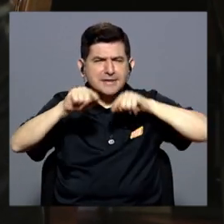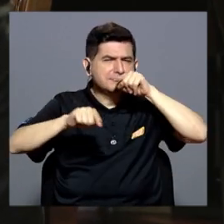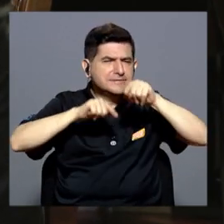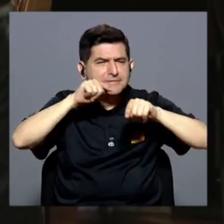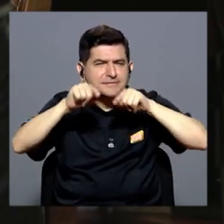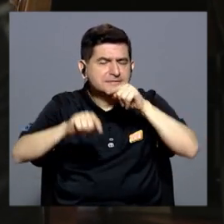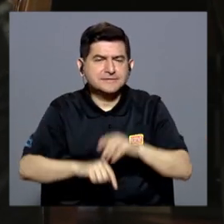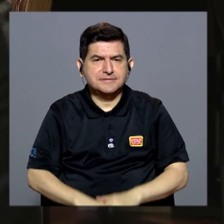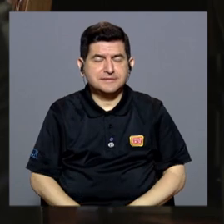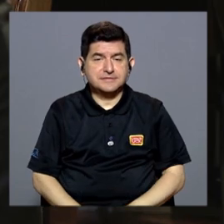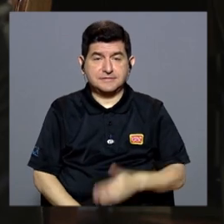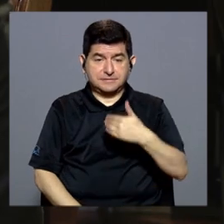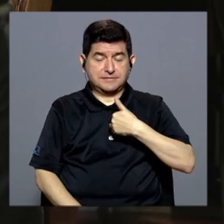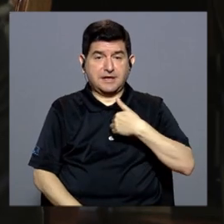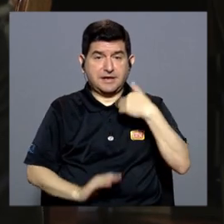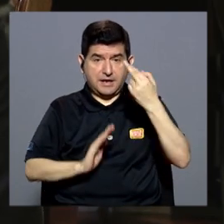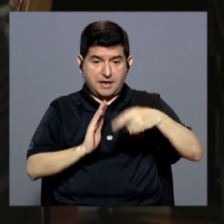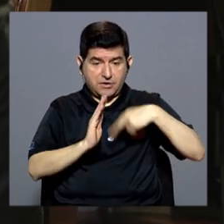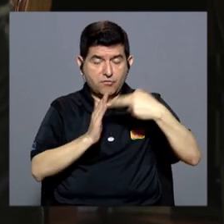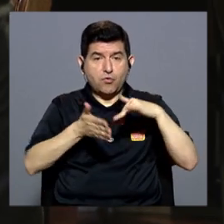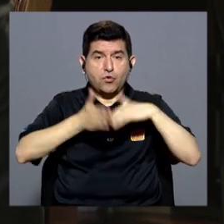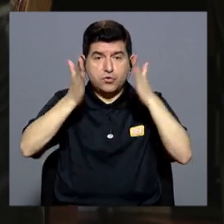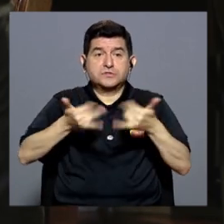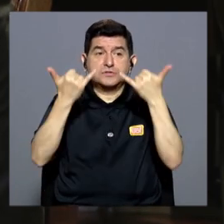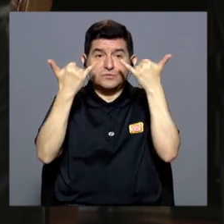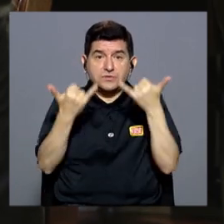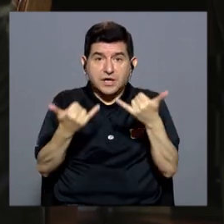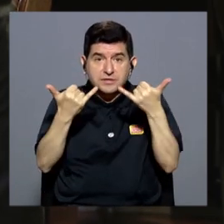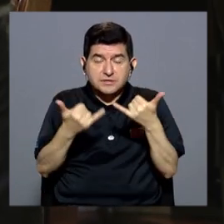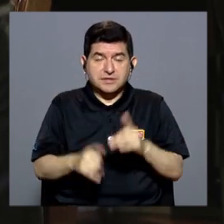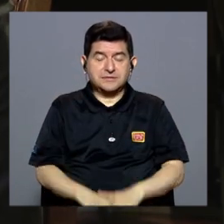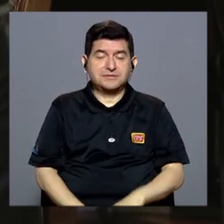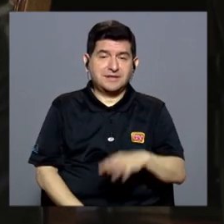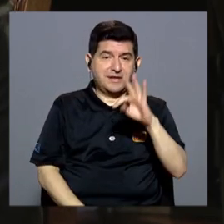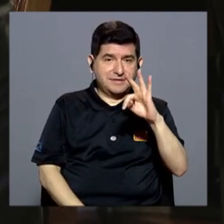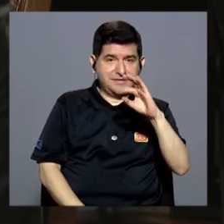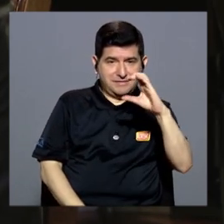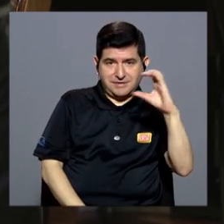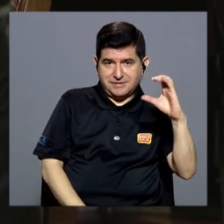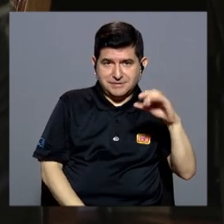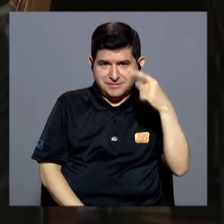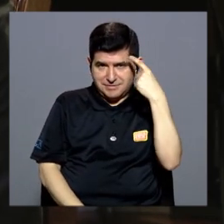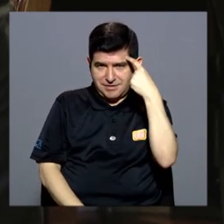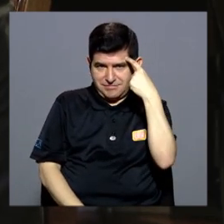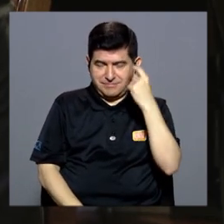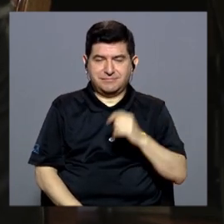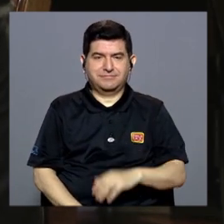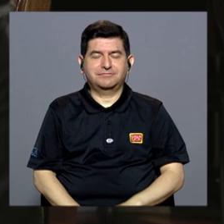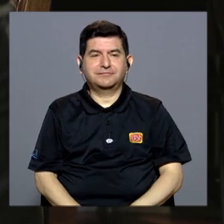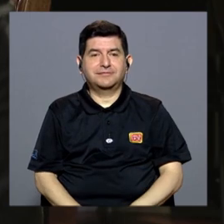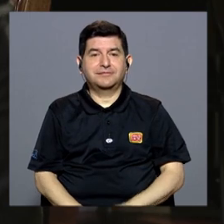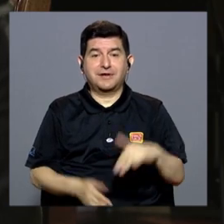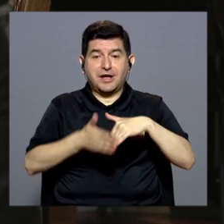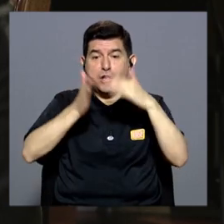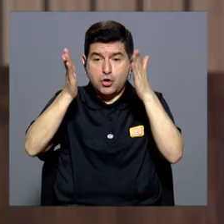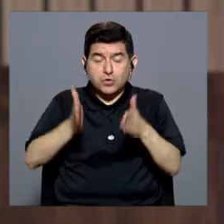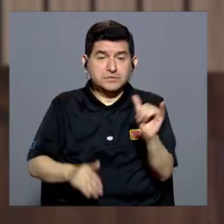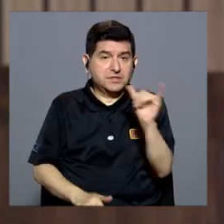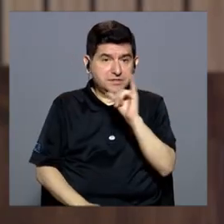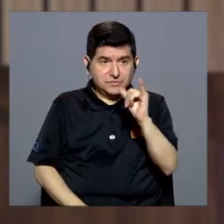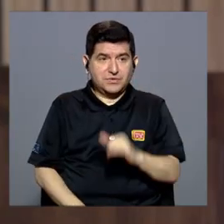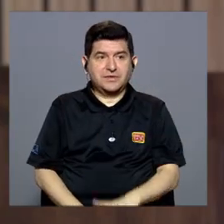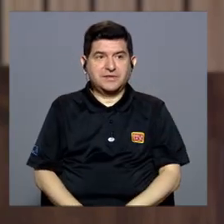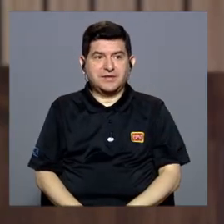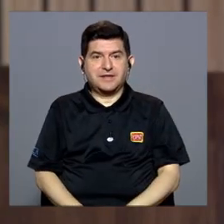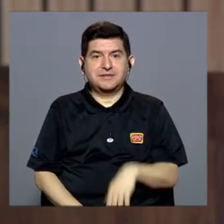papel que han tenido los estudiantes en estos días, doña Teresita? Bueno, los estudiantes siempre son como